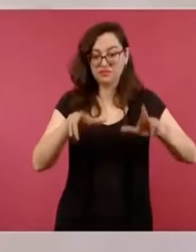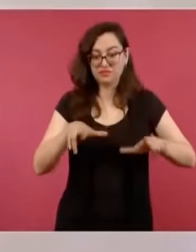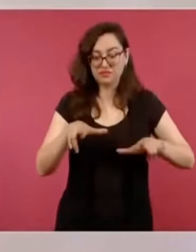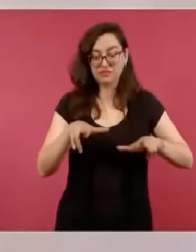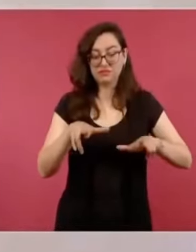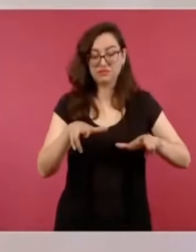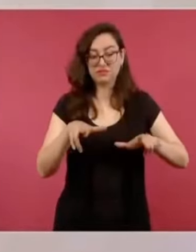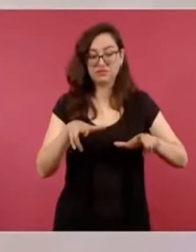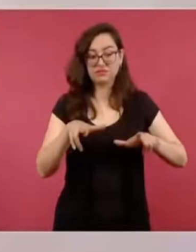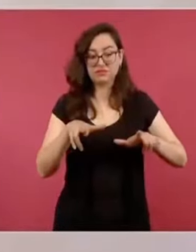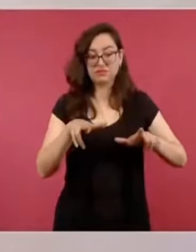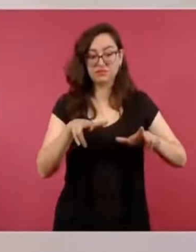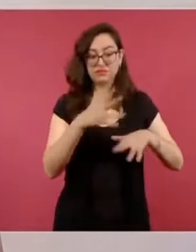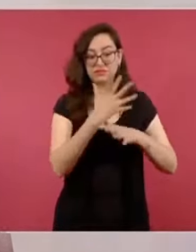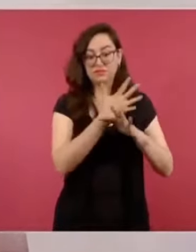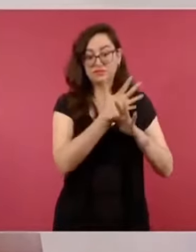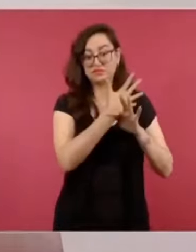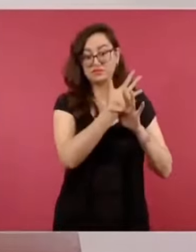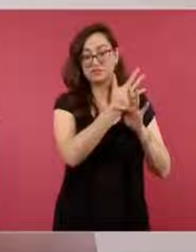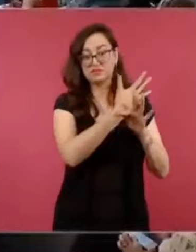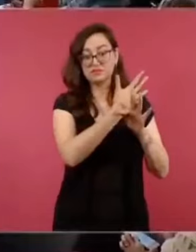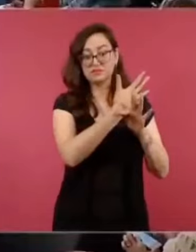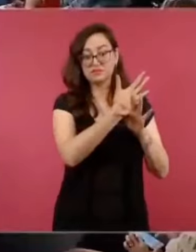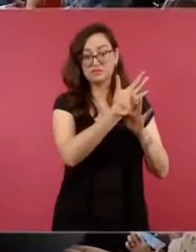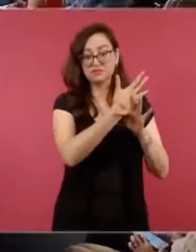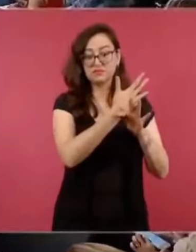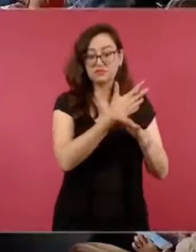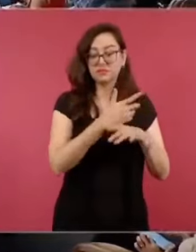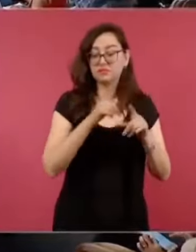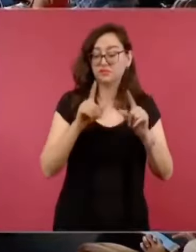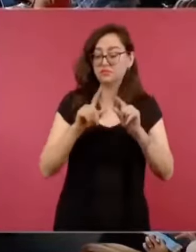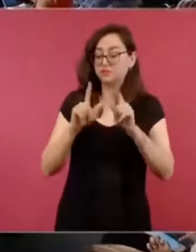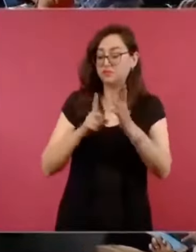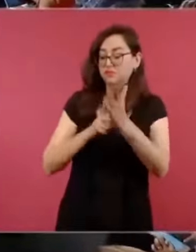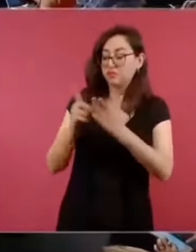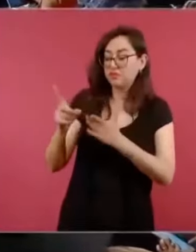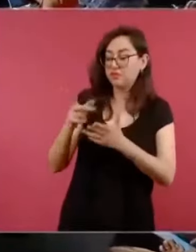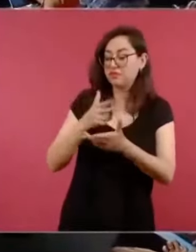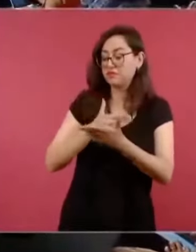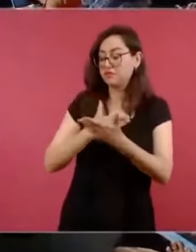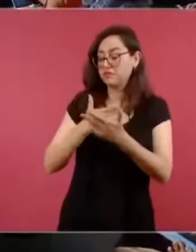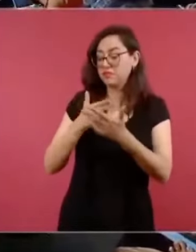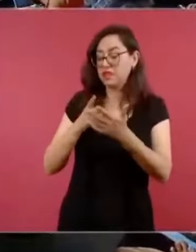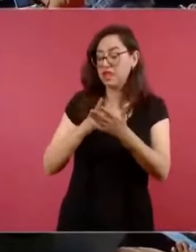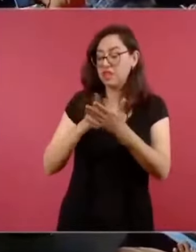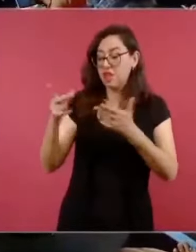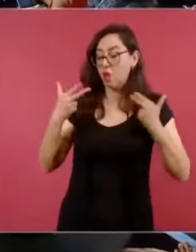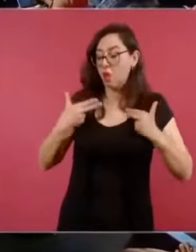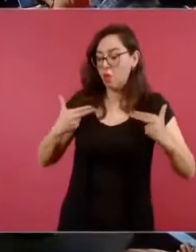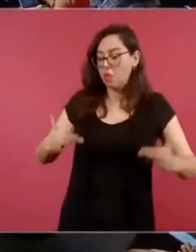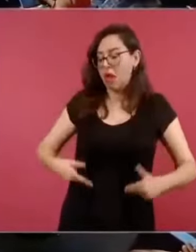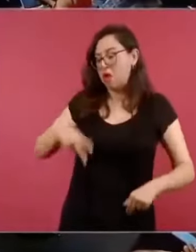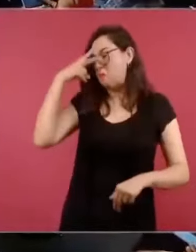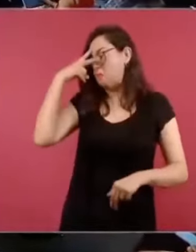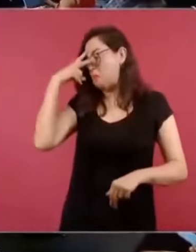hablan de que está gris la situación de derechos humanos en México, ¿no?